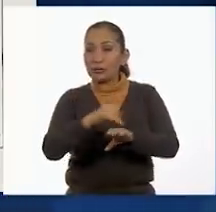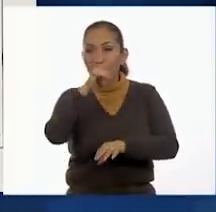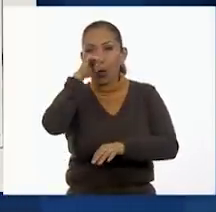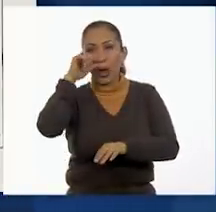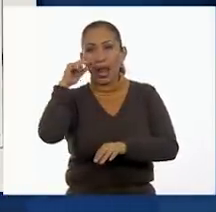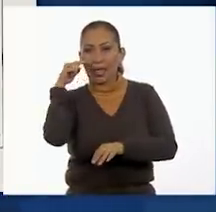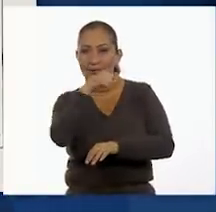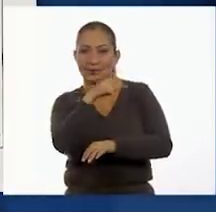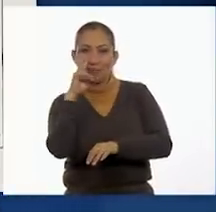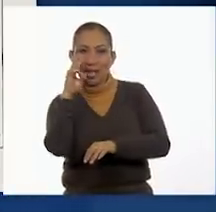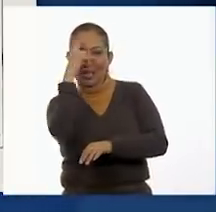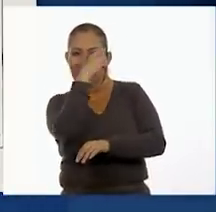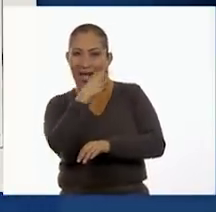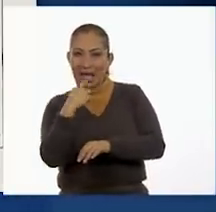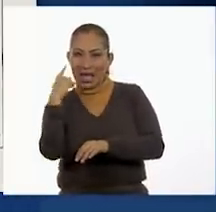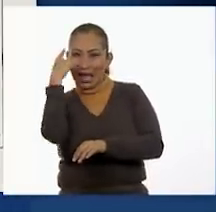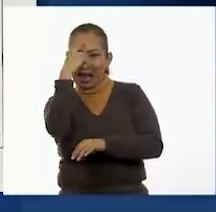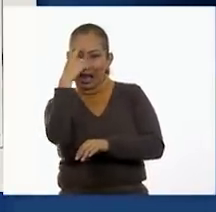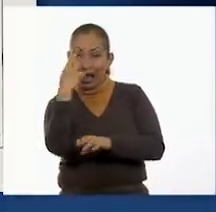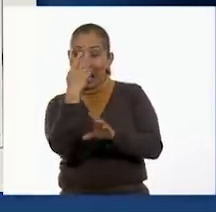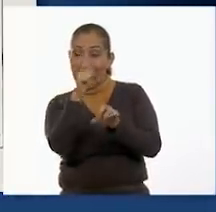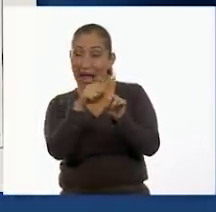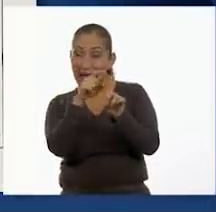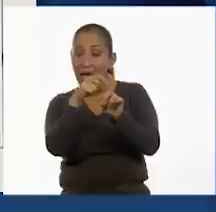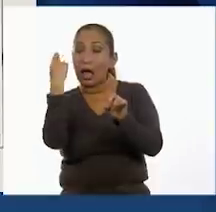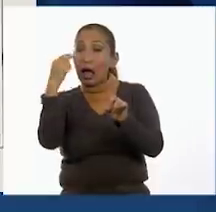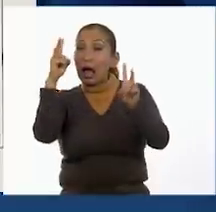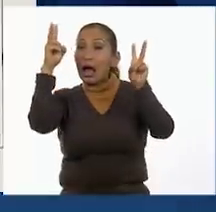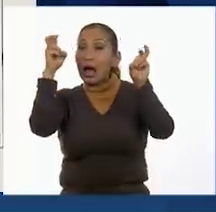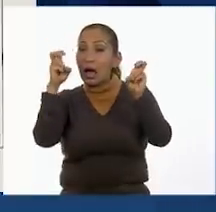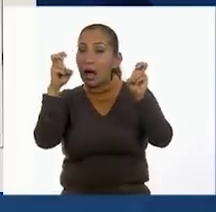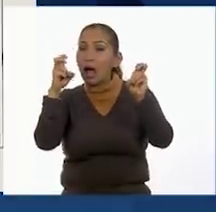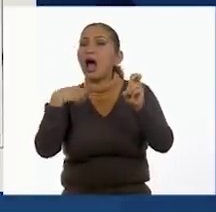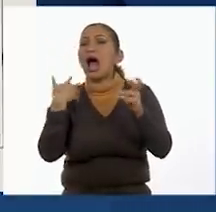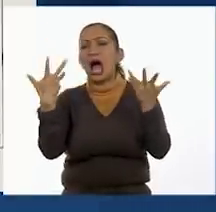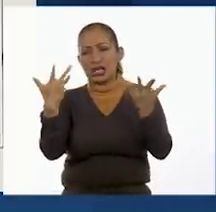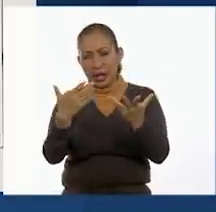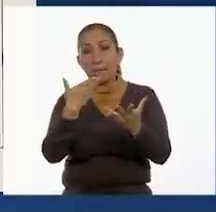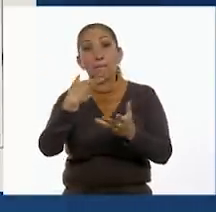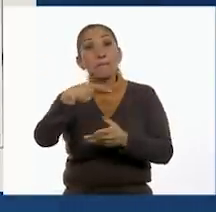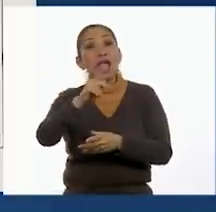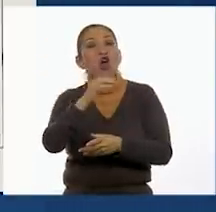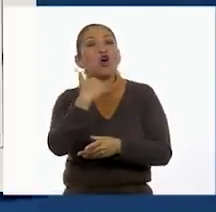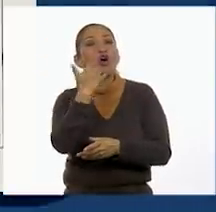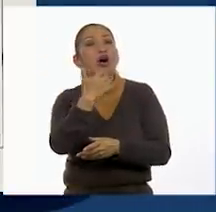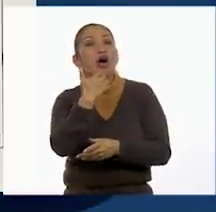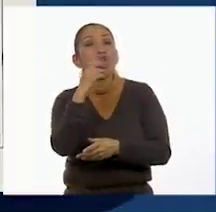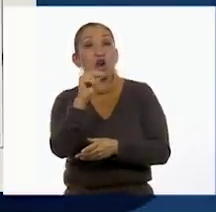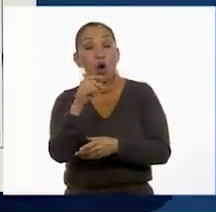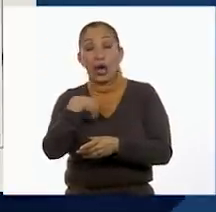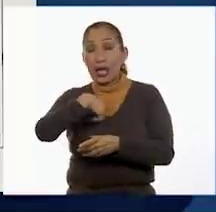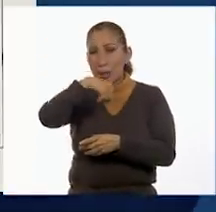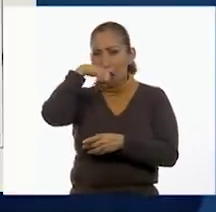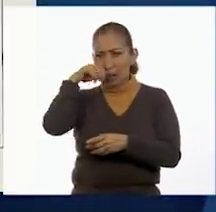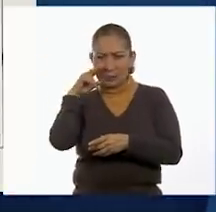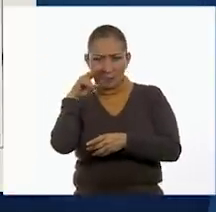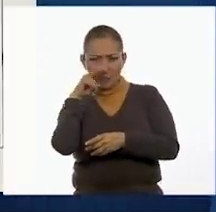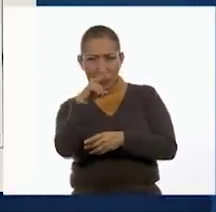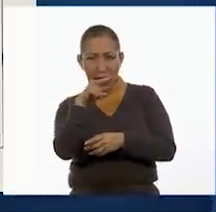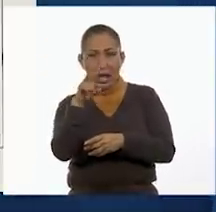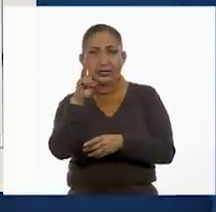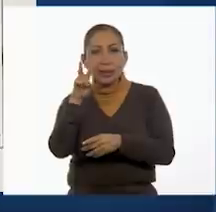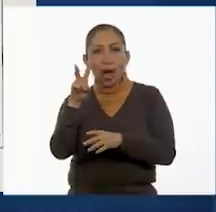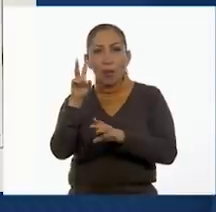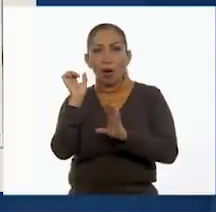Benito Juárez, como pueden ver. La caricatura se titula Hagamos esto sin trampas. Y Benito Juárez, si se fijan, se